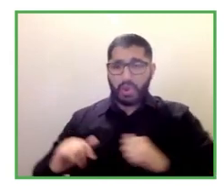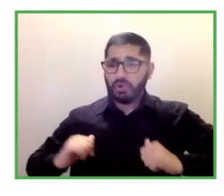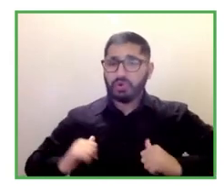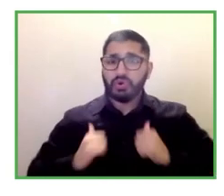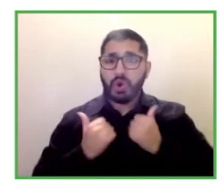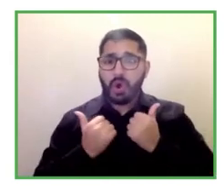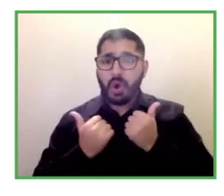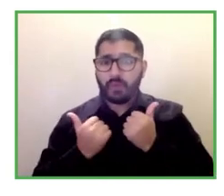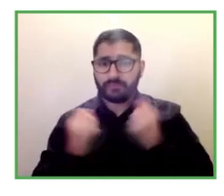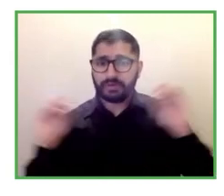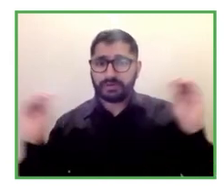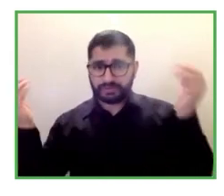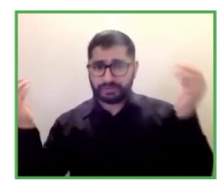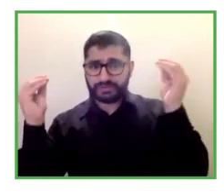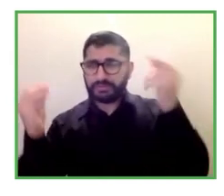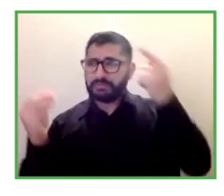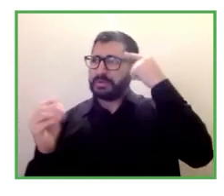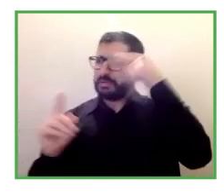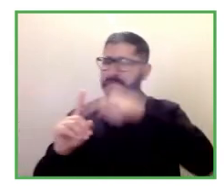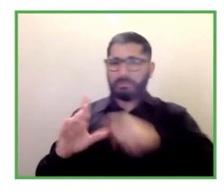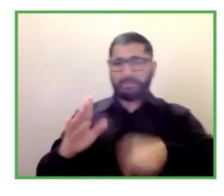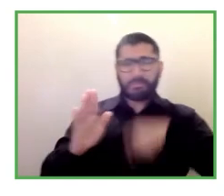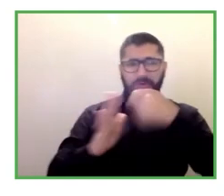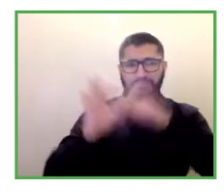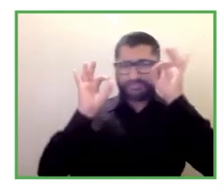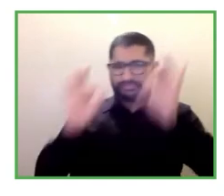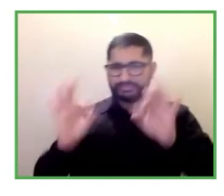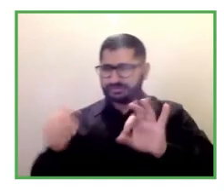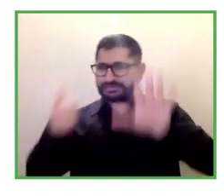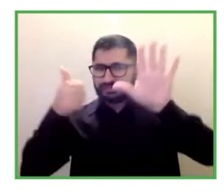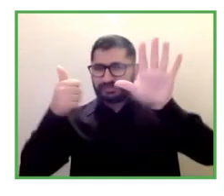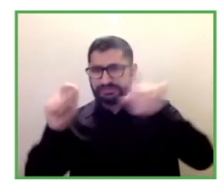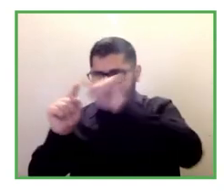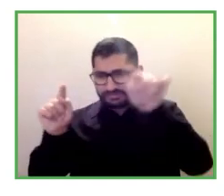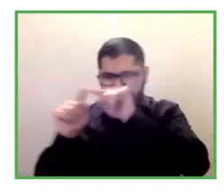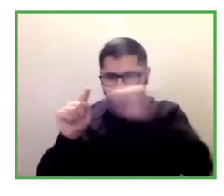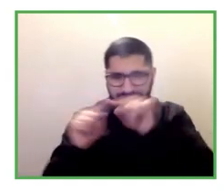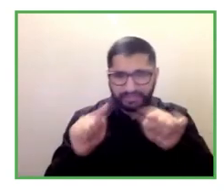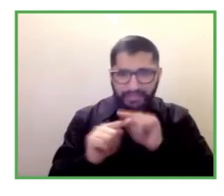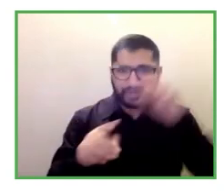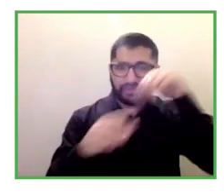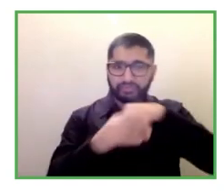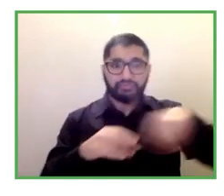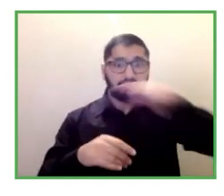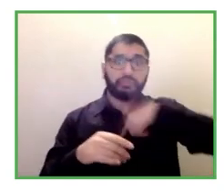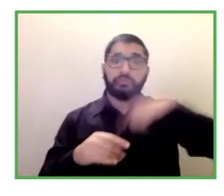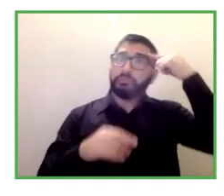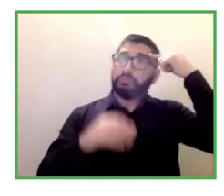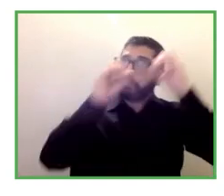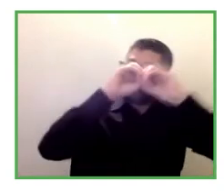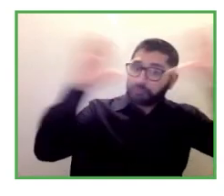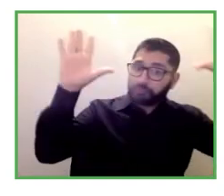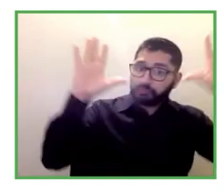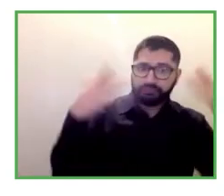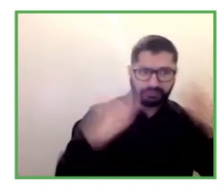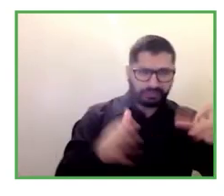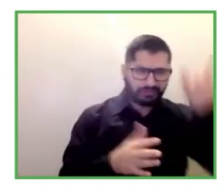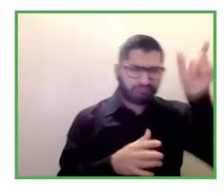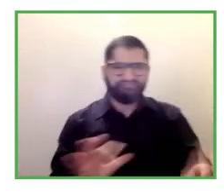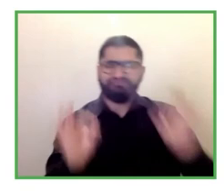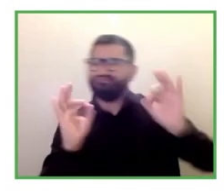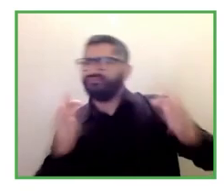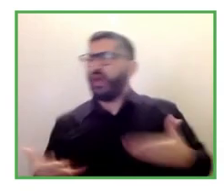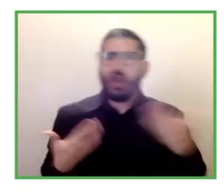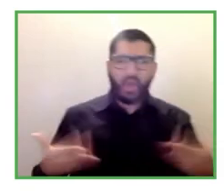6 semanas. Él parecía estar muy motivado de ir a trabajar, pero desafortunadamente debido a otras cosas que